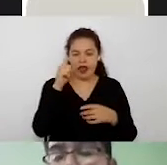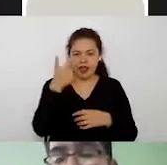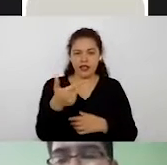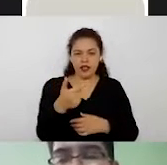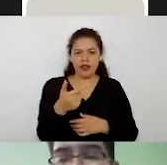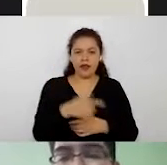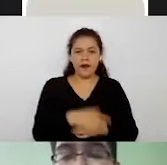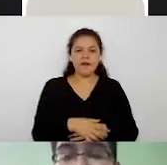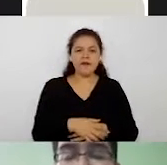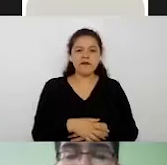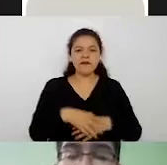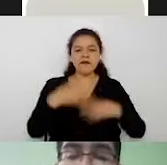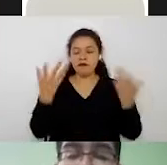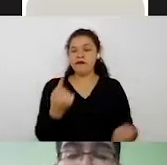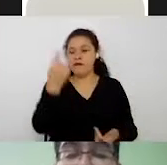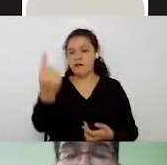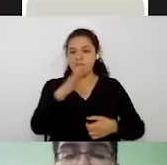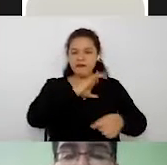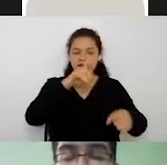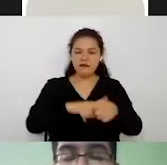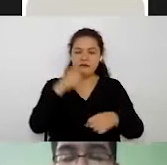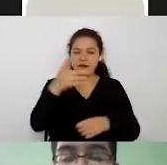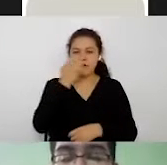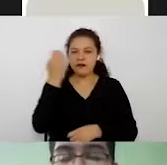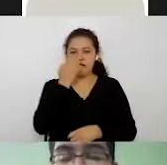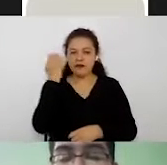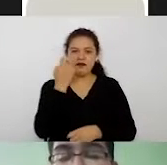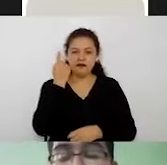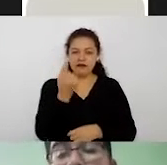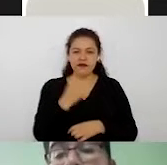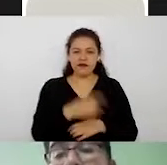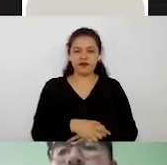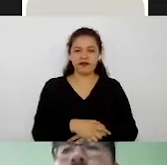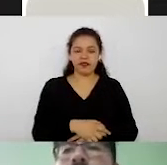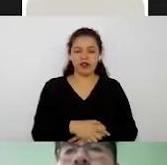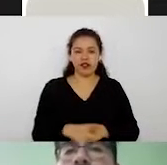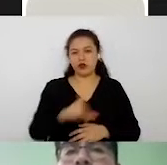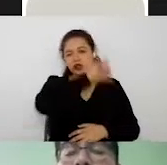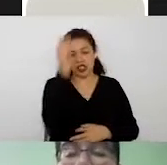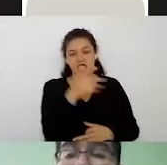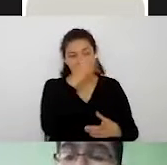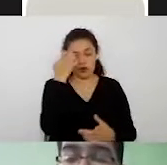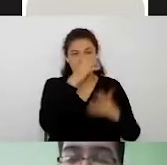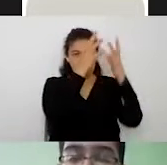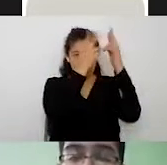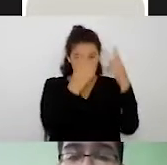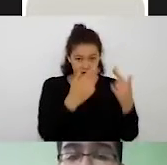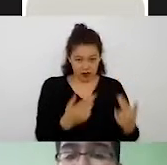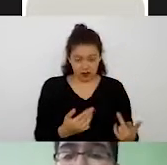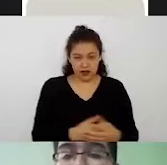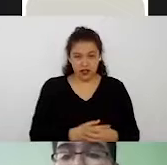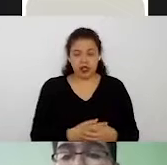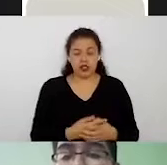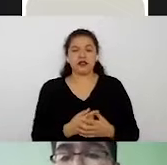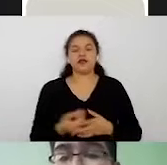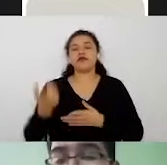hubo en especial un caso en una escuela en donde después de un derrumbe se estaba reportando que había una niña